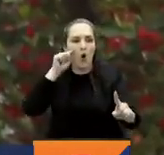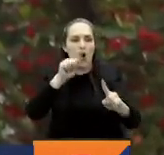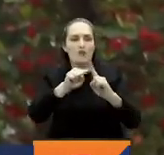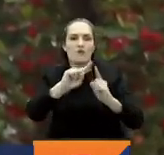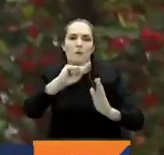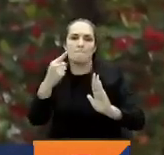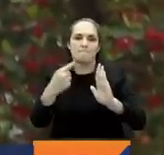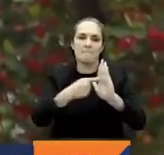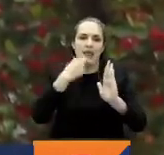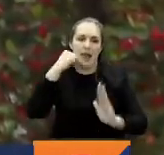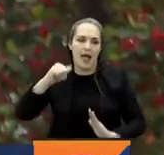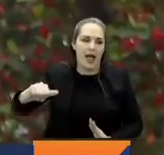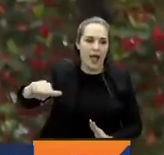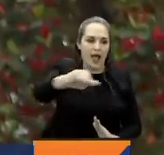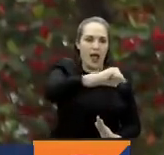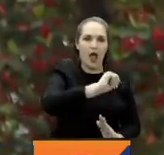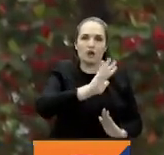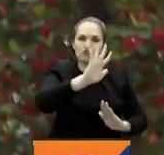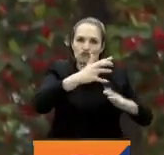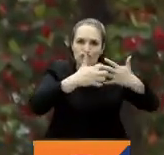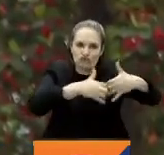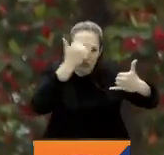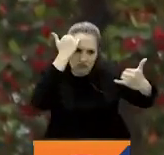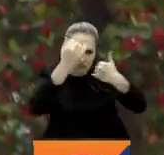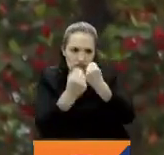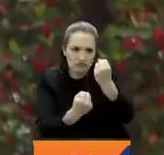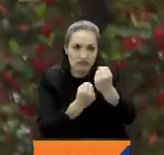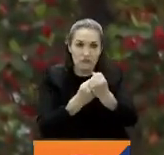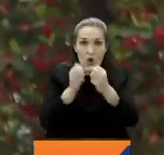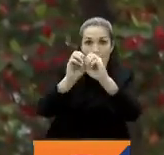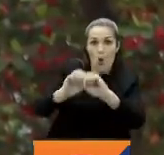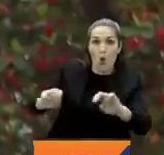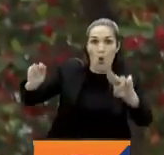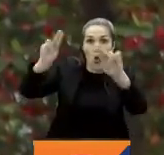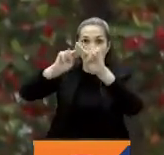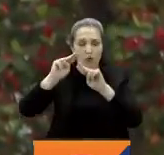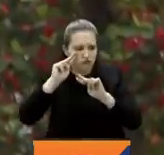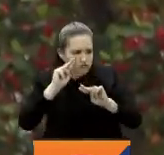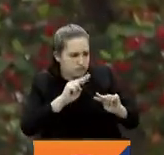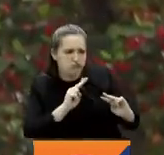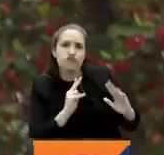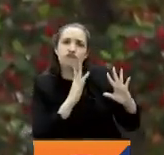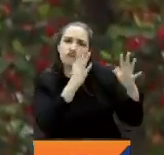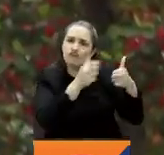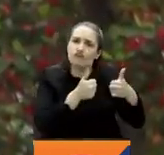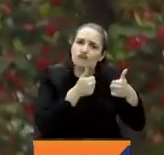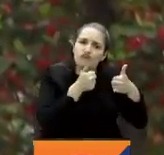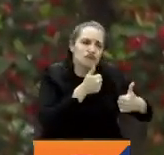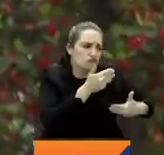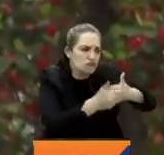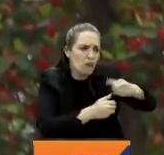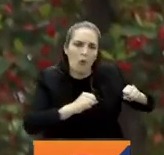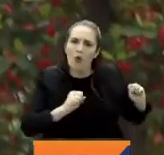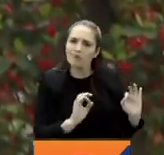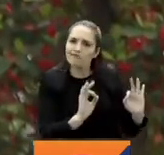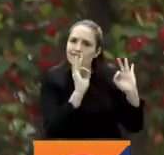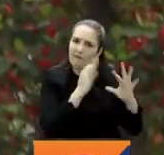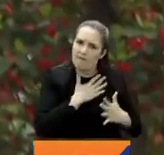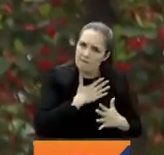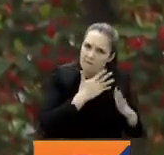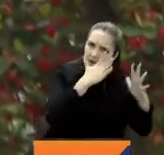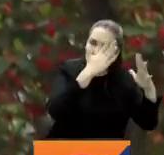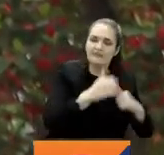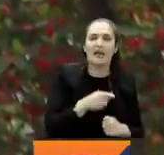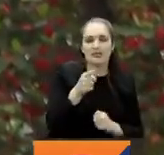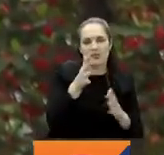emprendedoras. También la representante de la ONU aseguró que Bogotá va por buen camino sobre la reactivación económica. Por el momento,